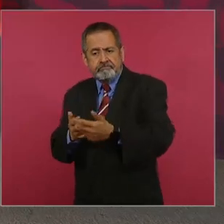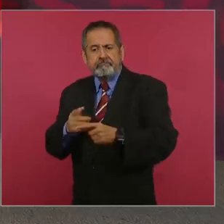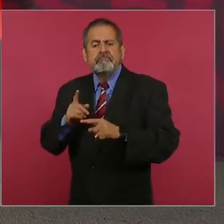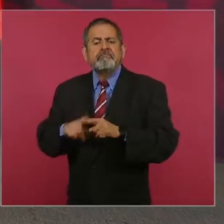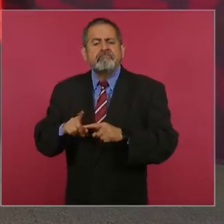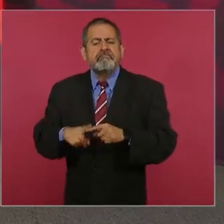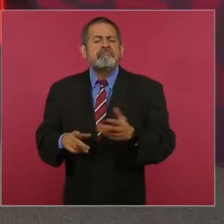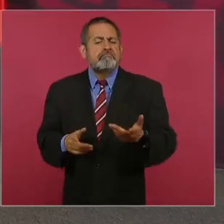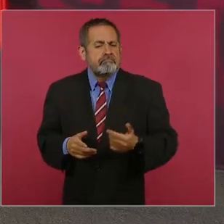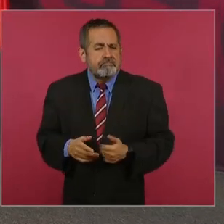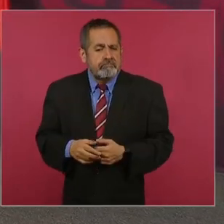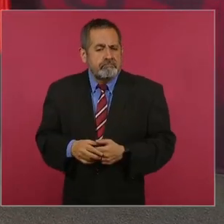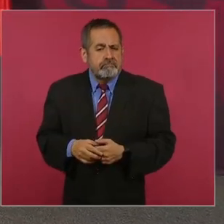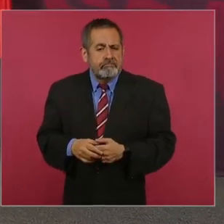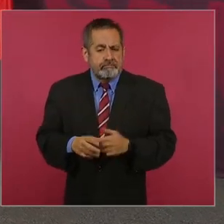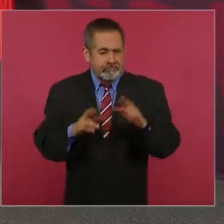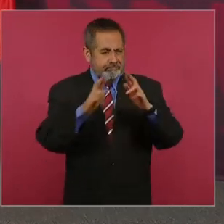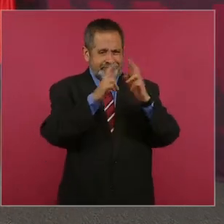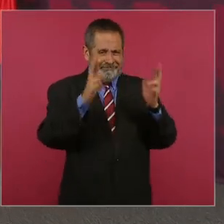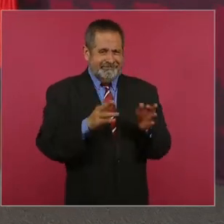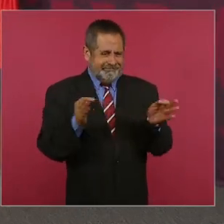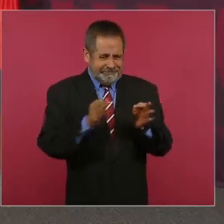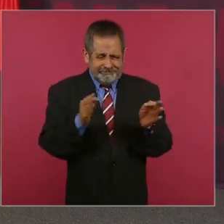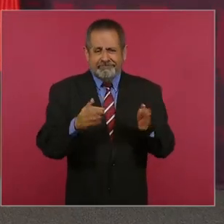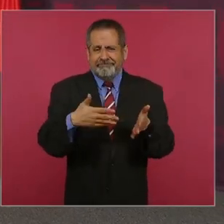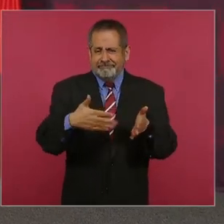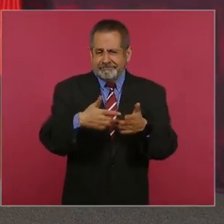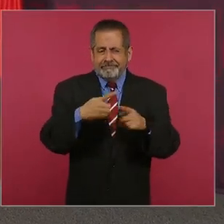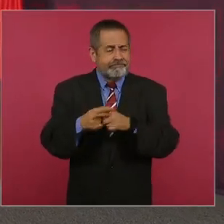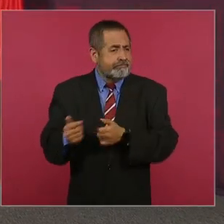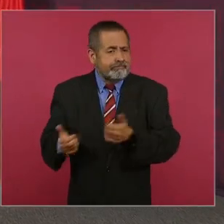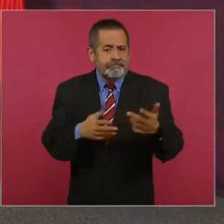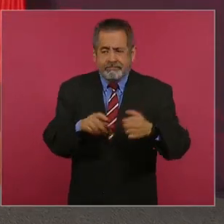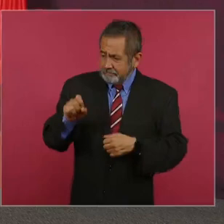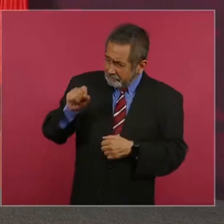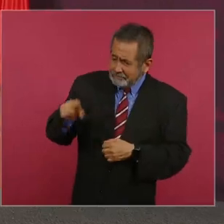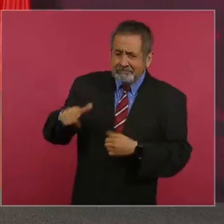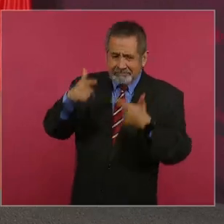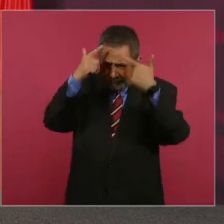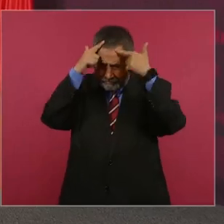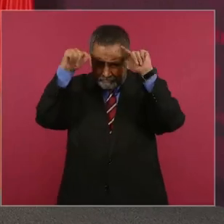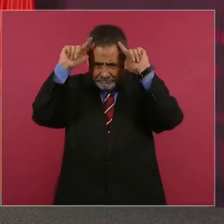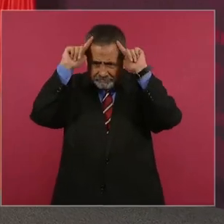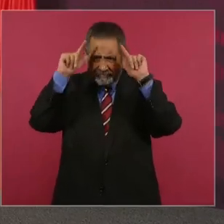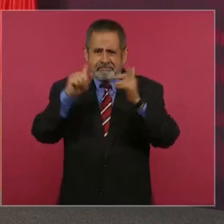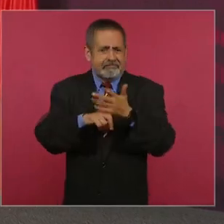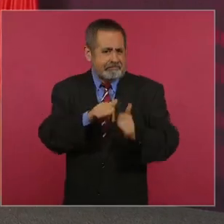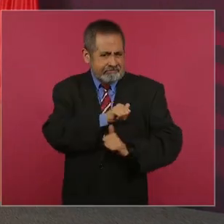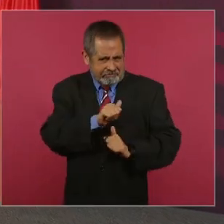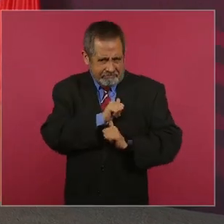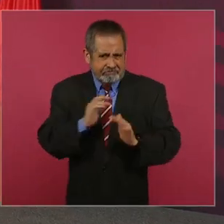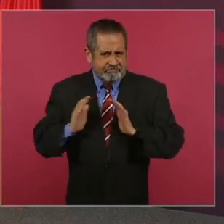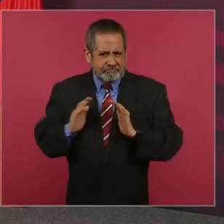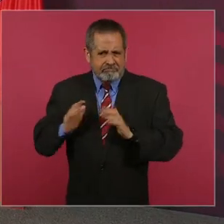los enseres domésticos a las viviendas marinos soldados